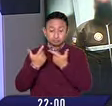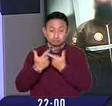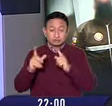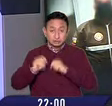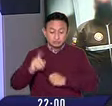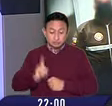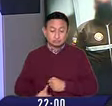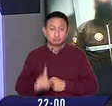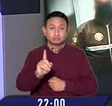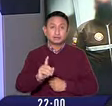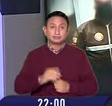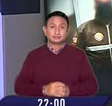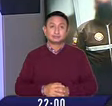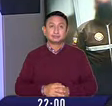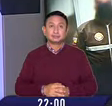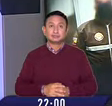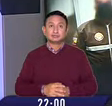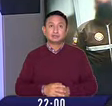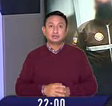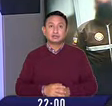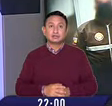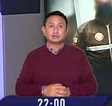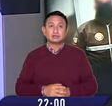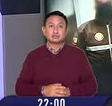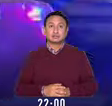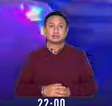una condena por asesinato.